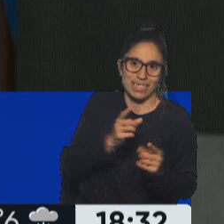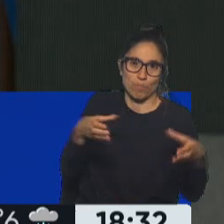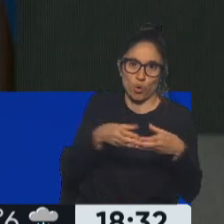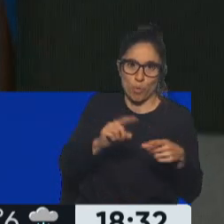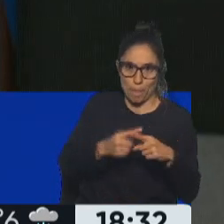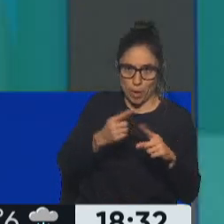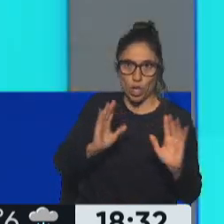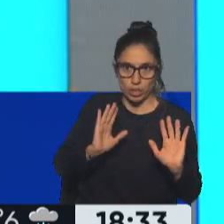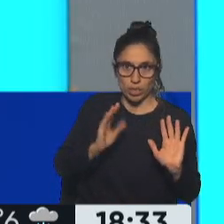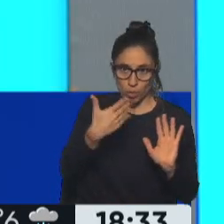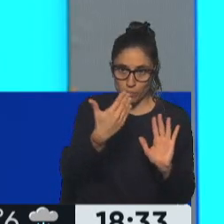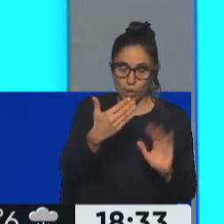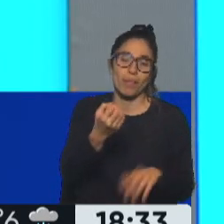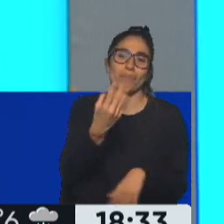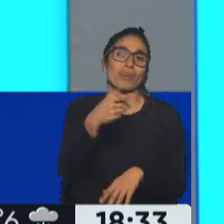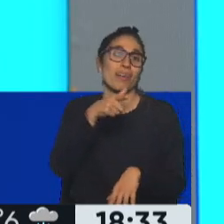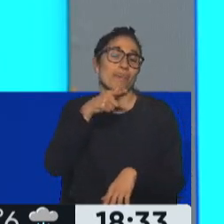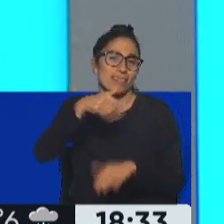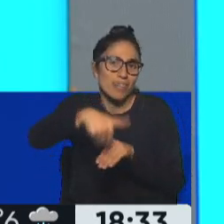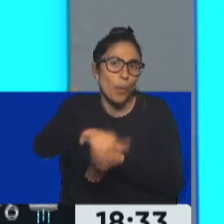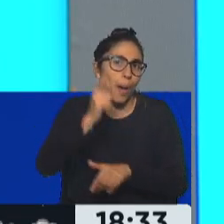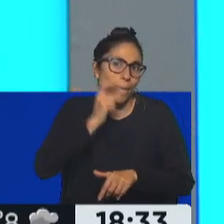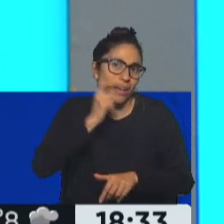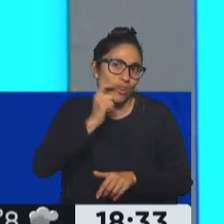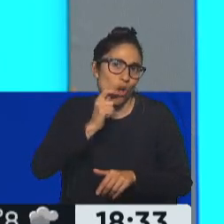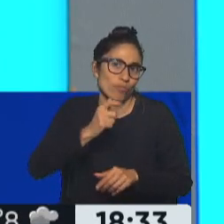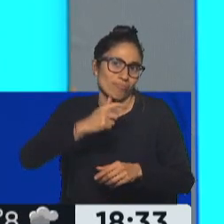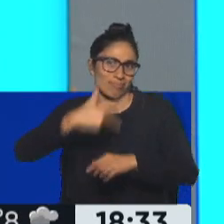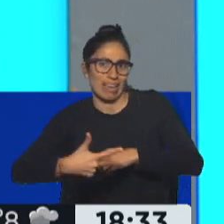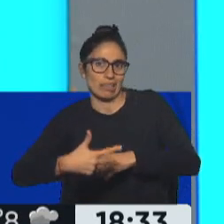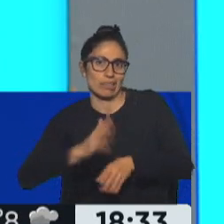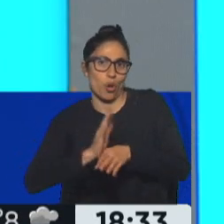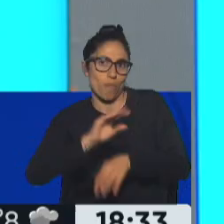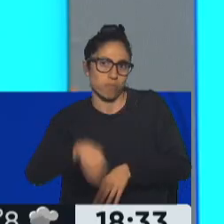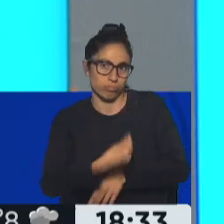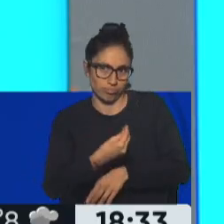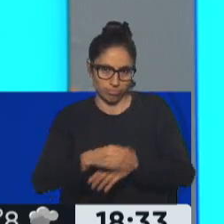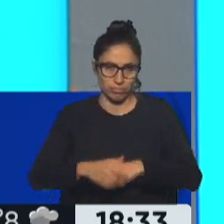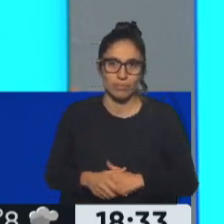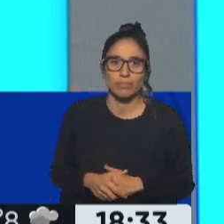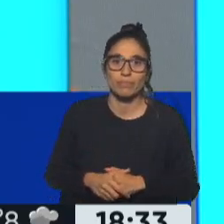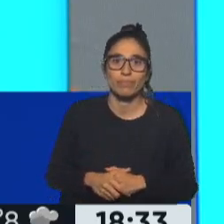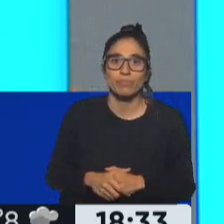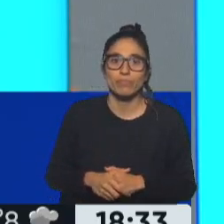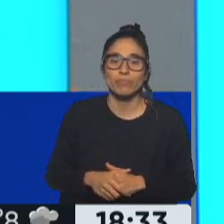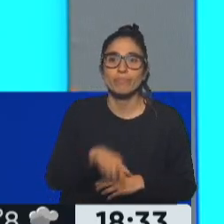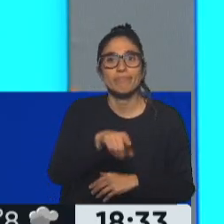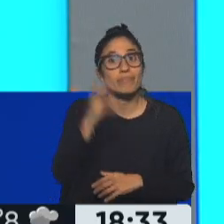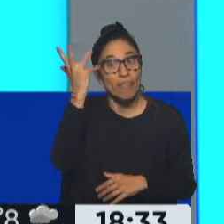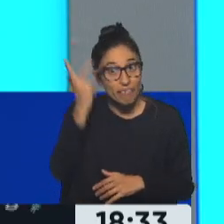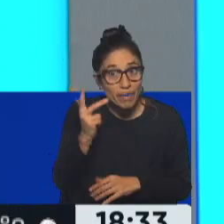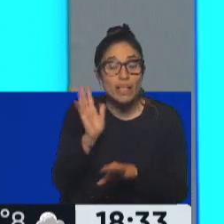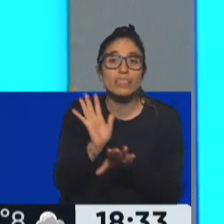puede salir tercero. Claro. Lo más probable, pero digo, vuelvo a repetir, es un país que tiene características muy,